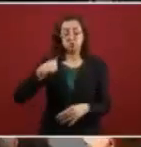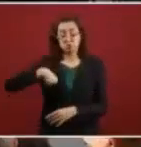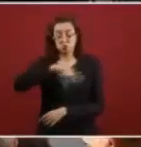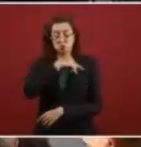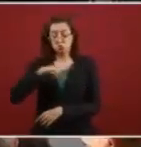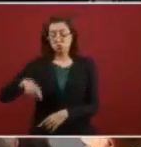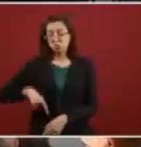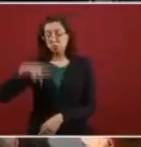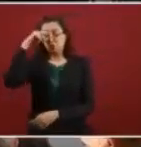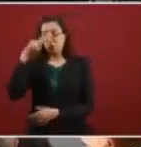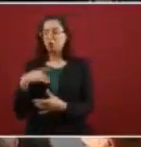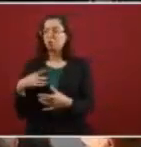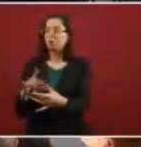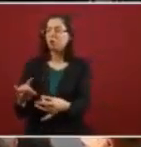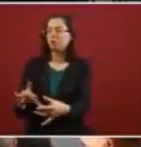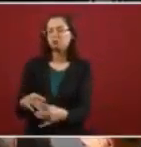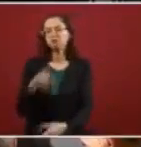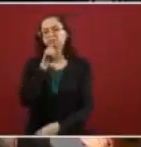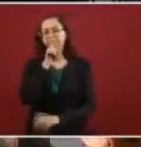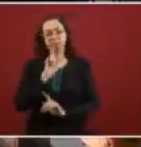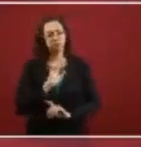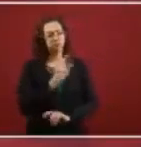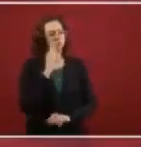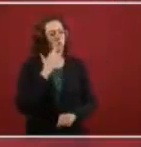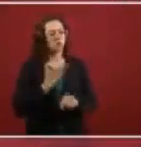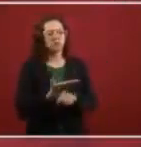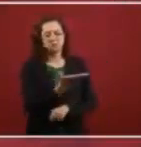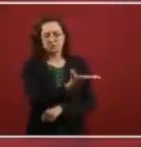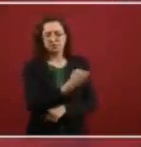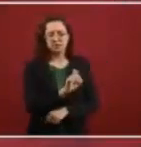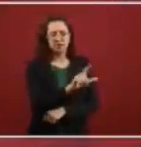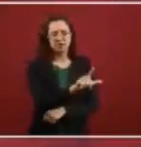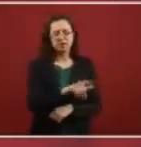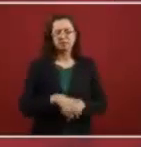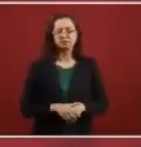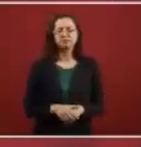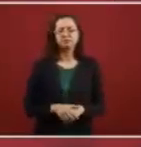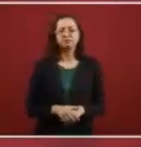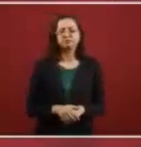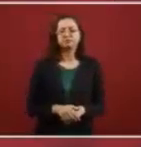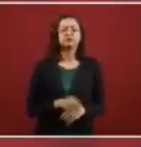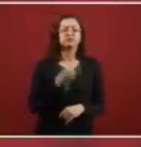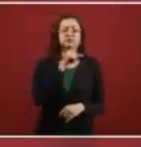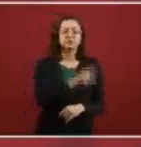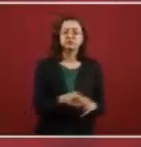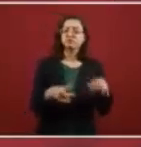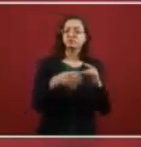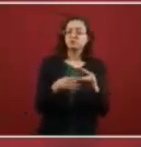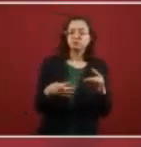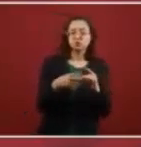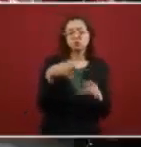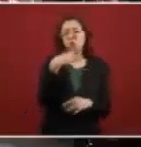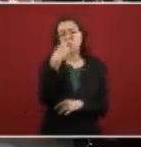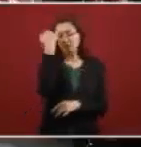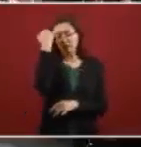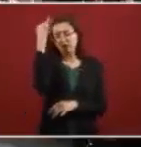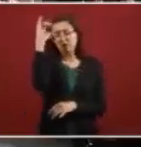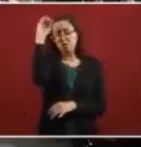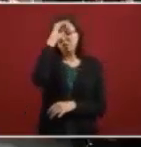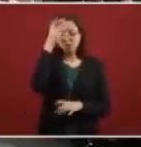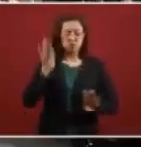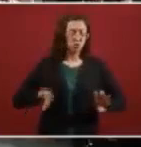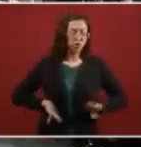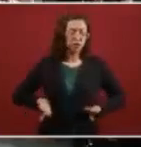toman esas le corresponden a él en su esfera sus posiciones sus condiciones sus